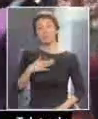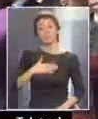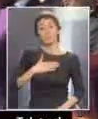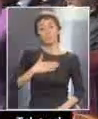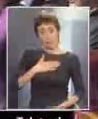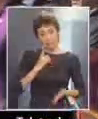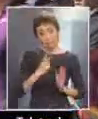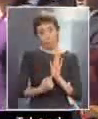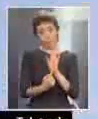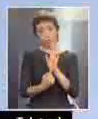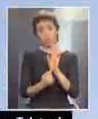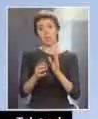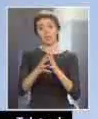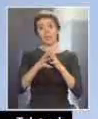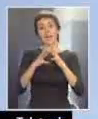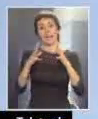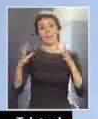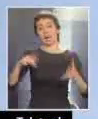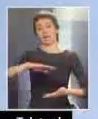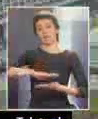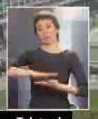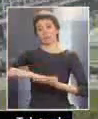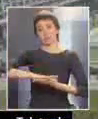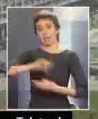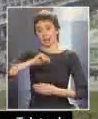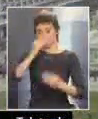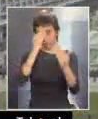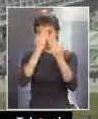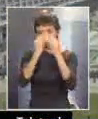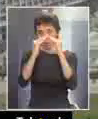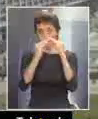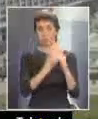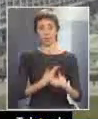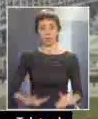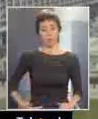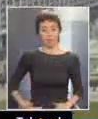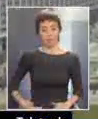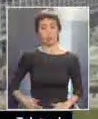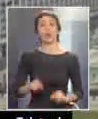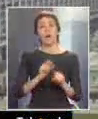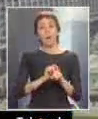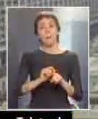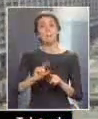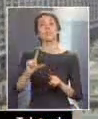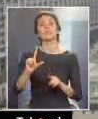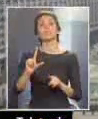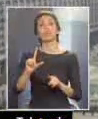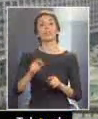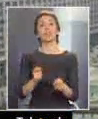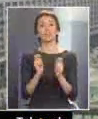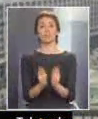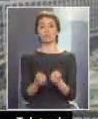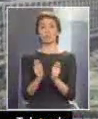precisamente demostrarlo en este gran evento que se produjo acá enfrente del Palacio de Gobierno. Esto comenzó cuando una